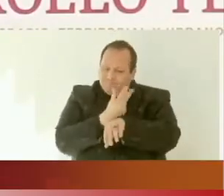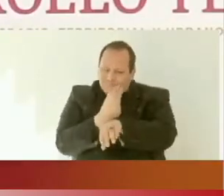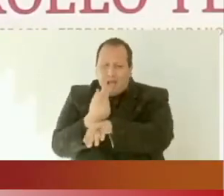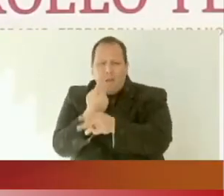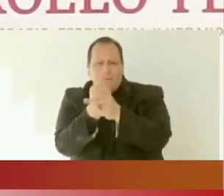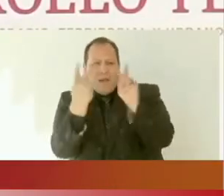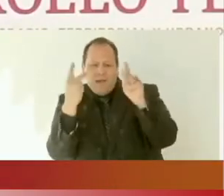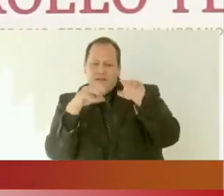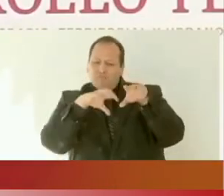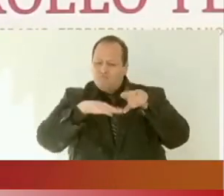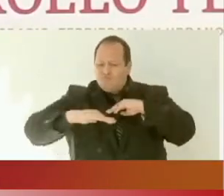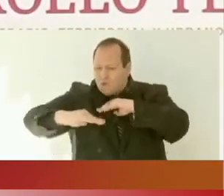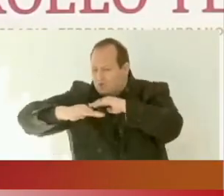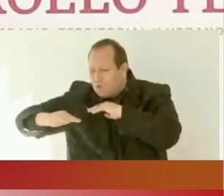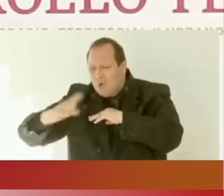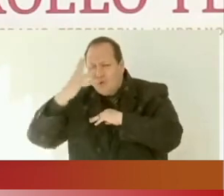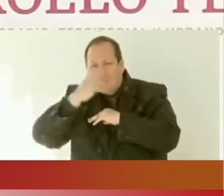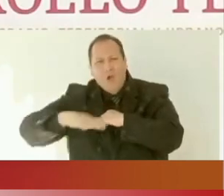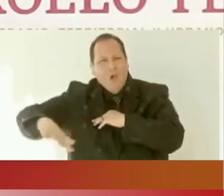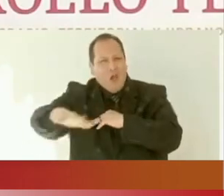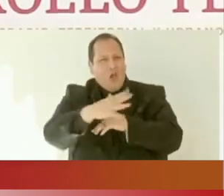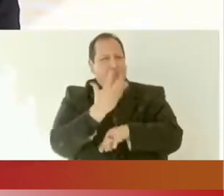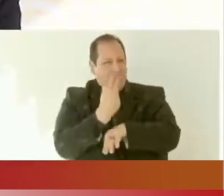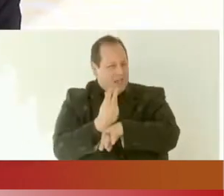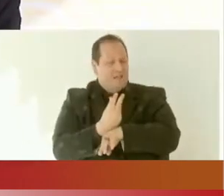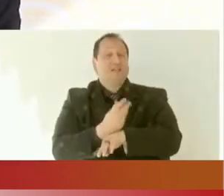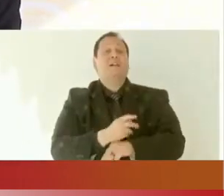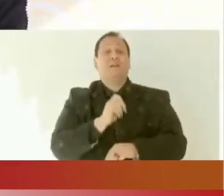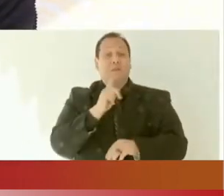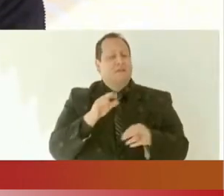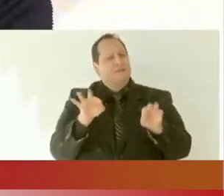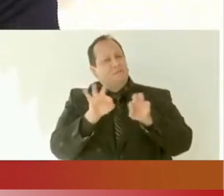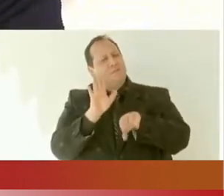más importante, cómo se está